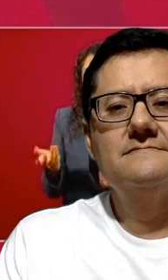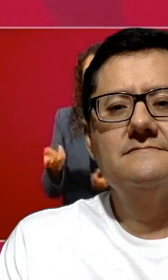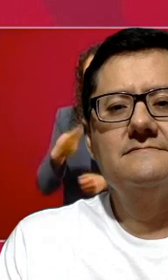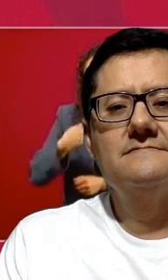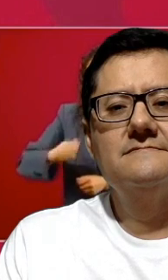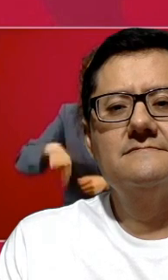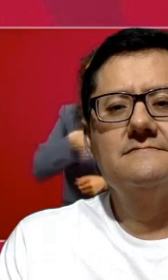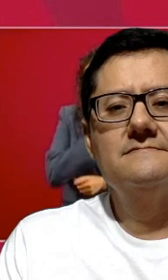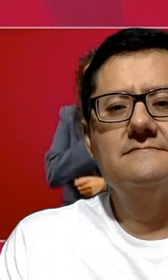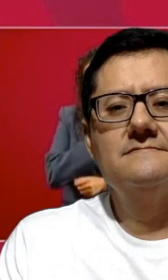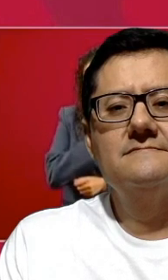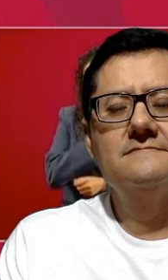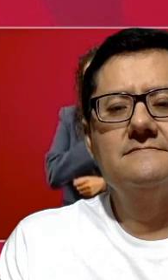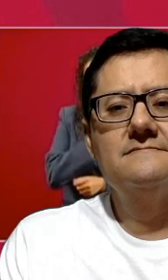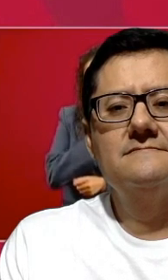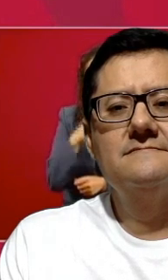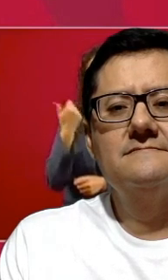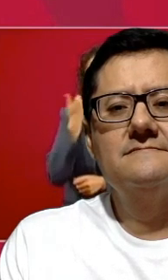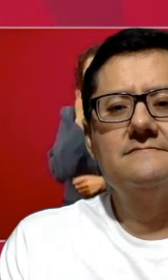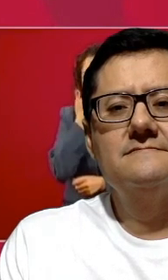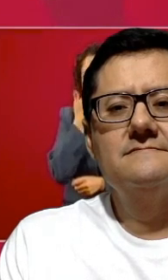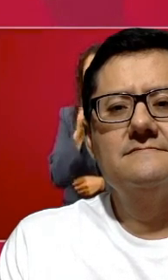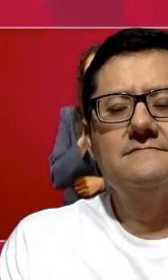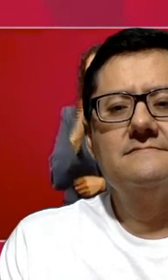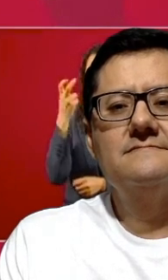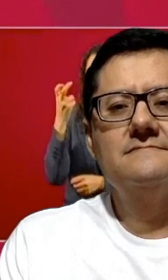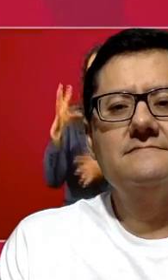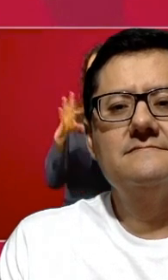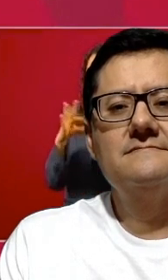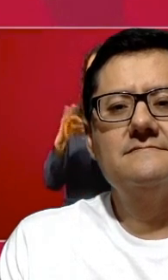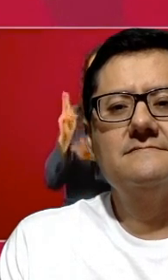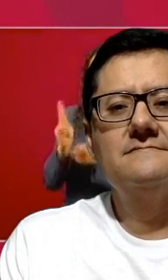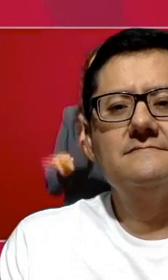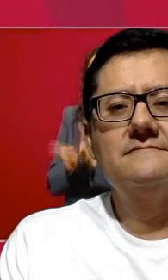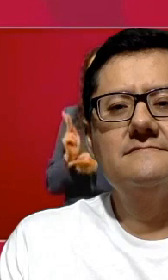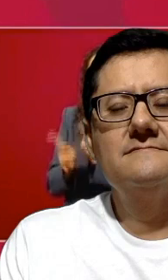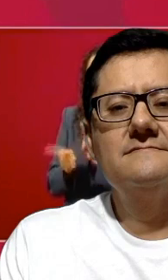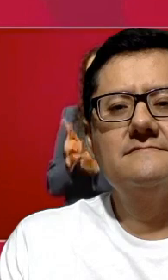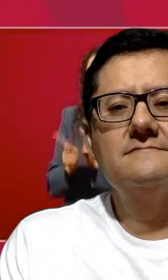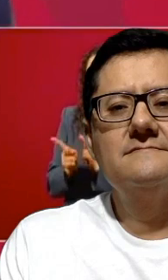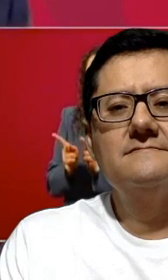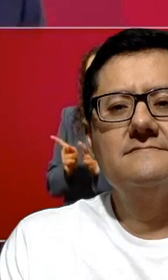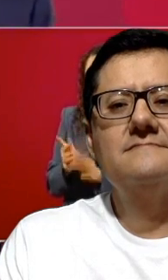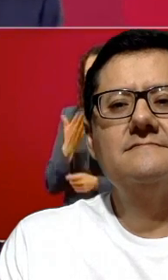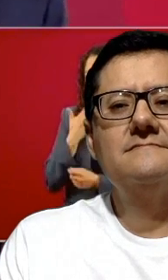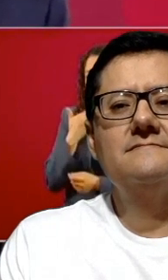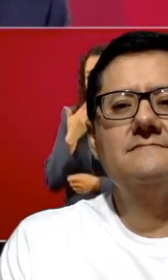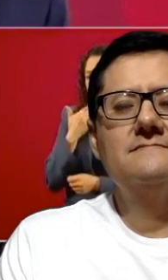quisiéramos tratar, que no queremos tratar.